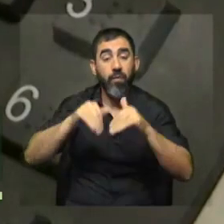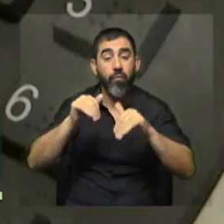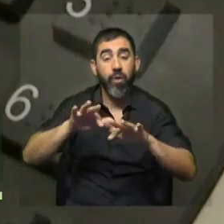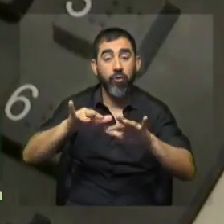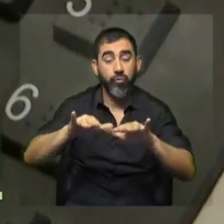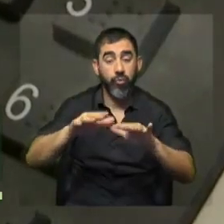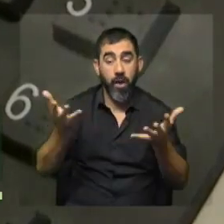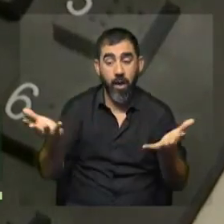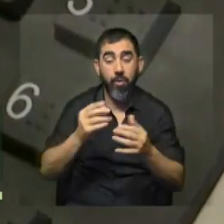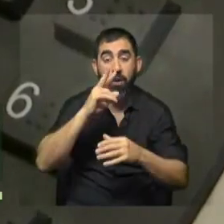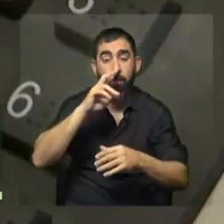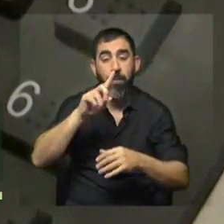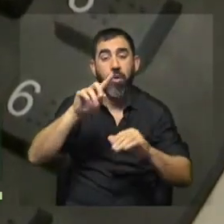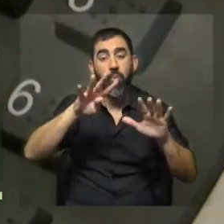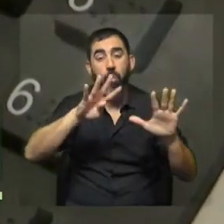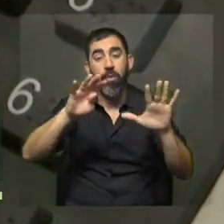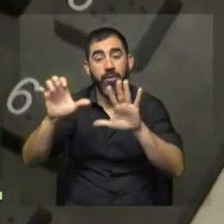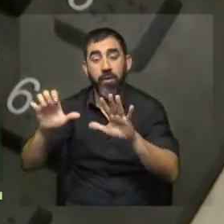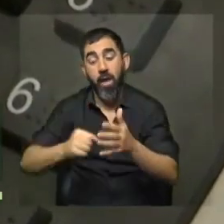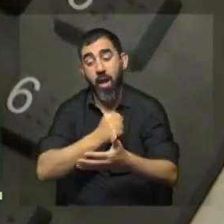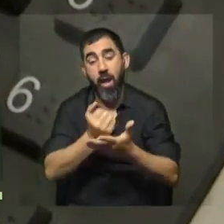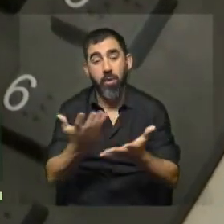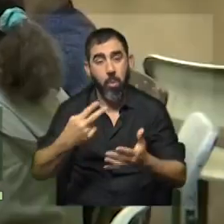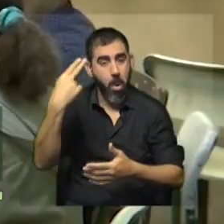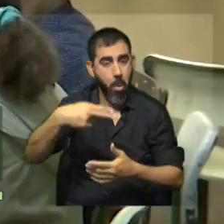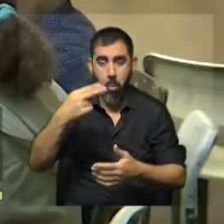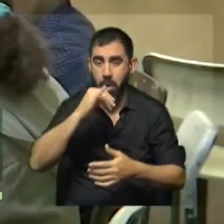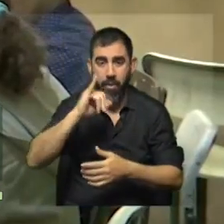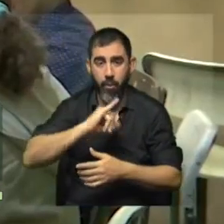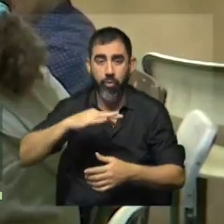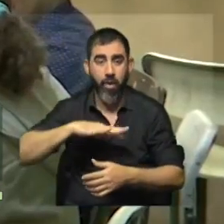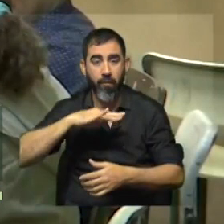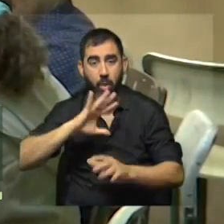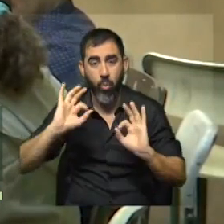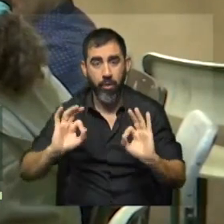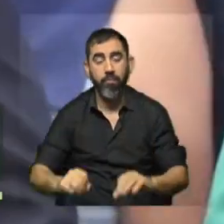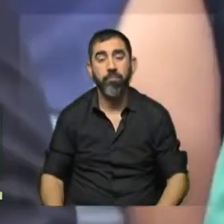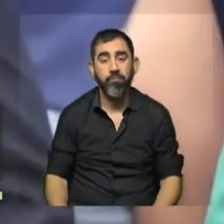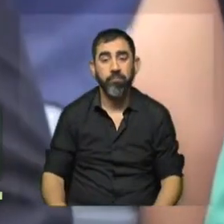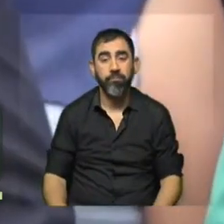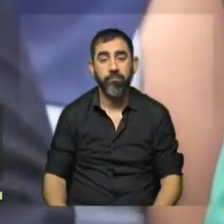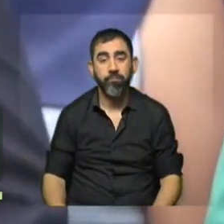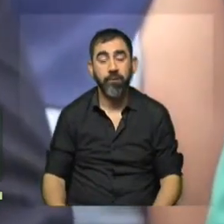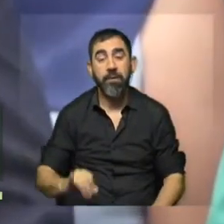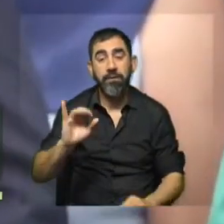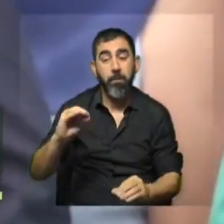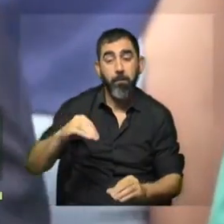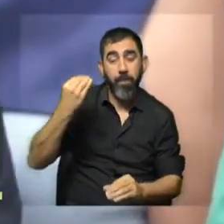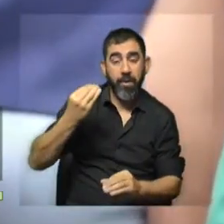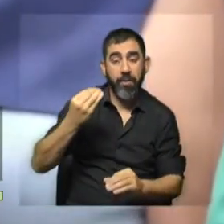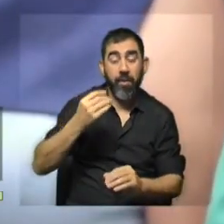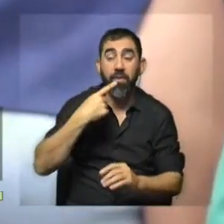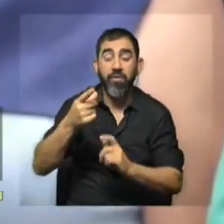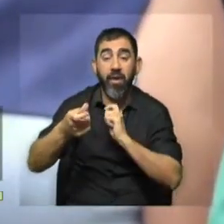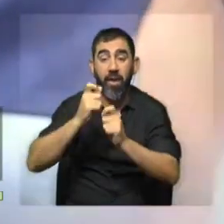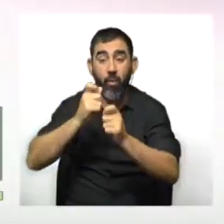electrónica, vigente desde 1996, y que hasta el momento nunca tuvo una denuncia de fraude comprobado. En caso de una derrota, como prevén las encuestas